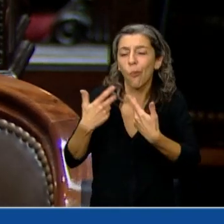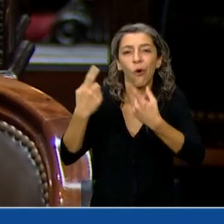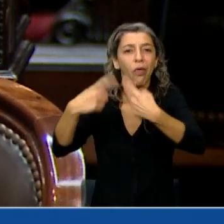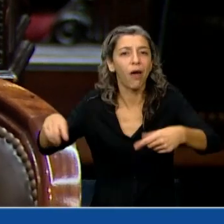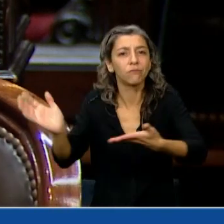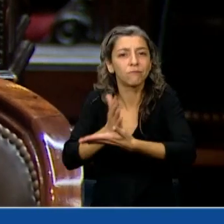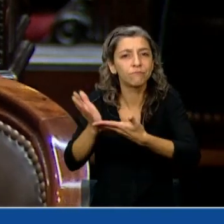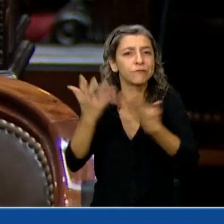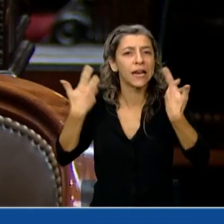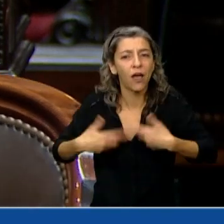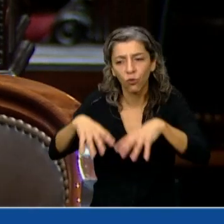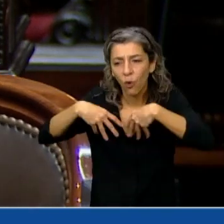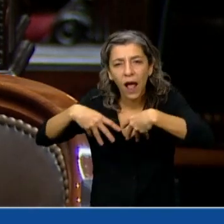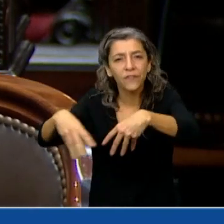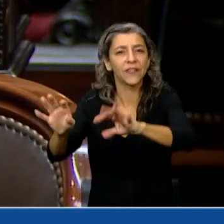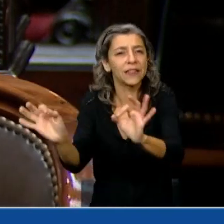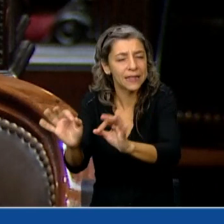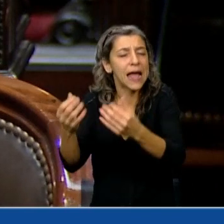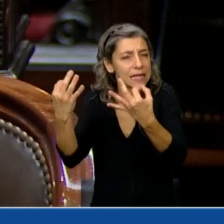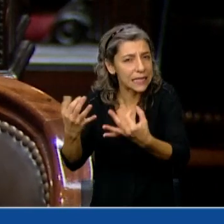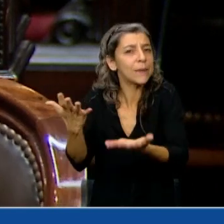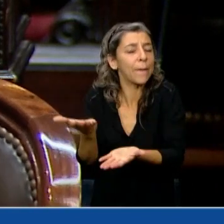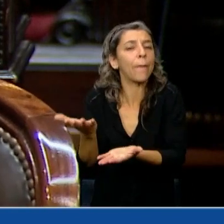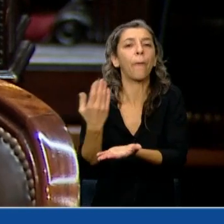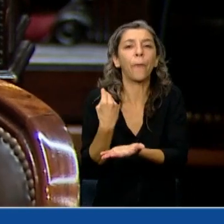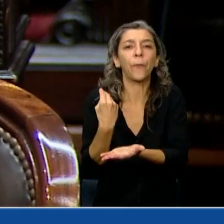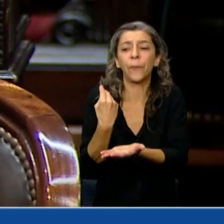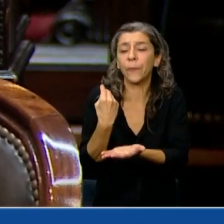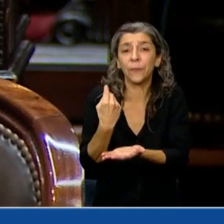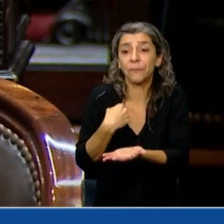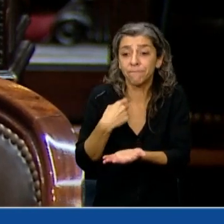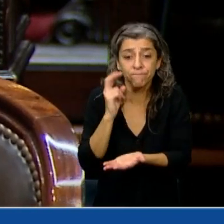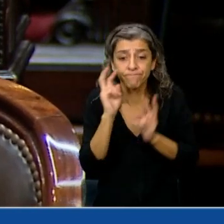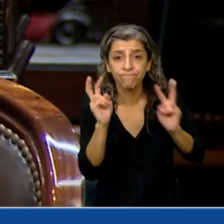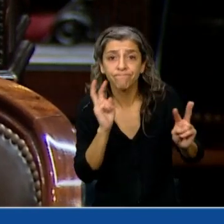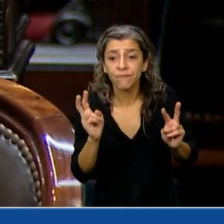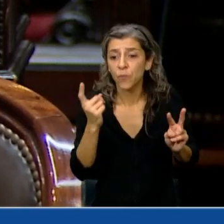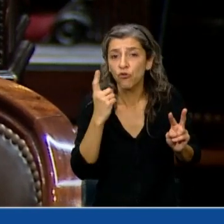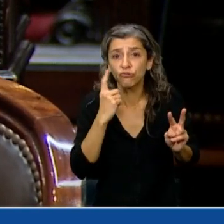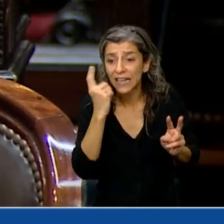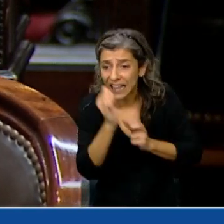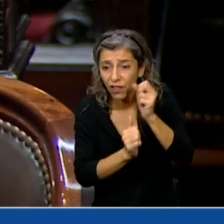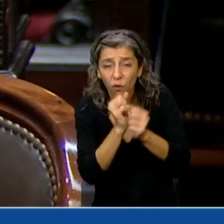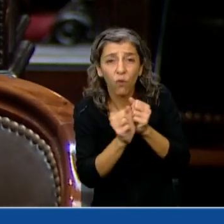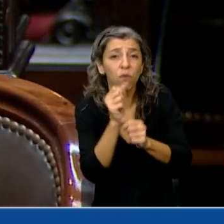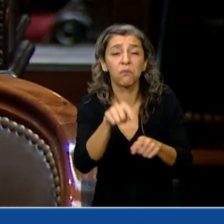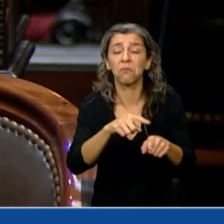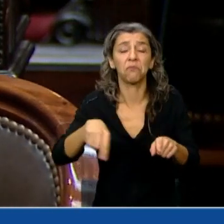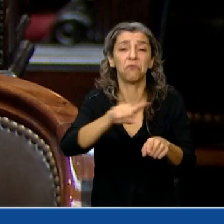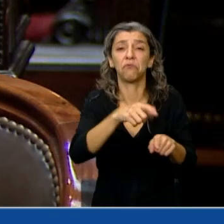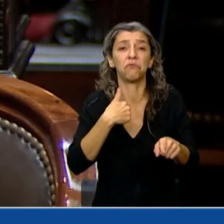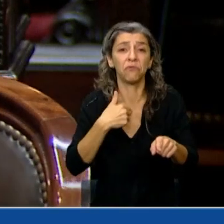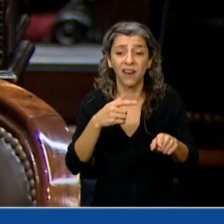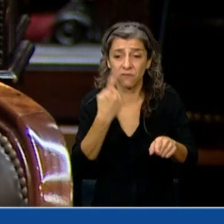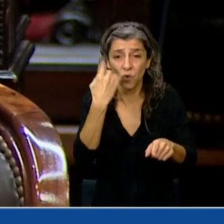la agroindustria de nuestro país, que es el único sector que no pide subsidios, que no pide